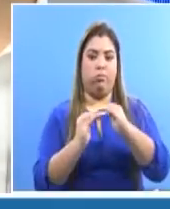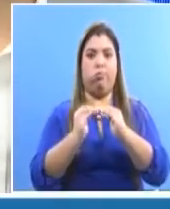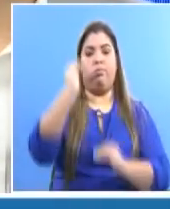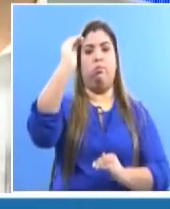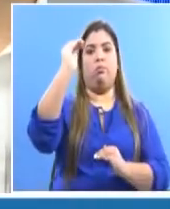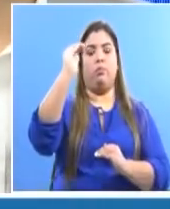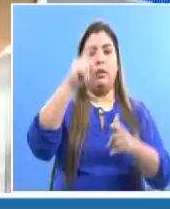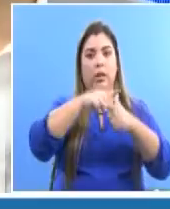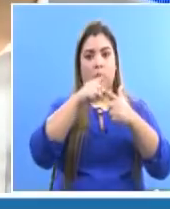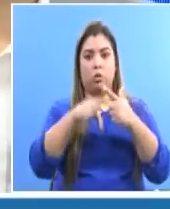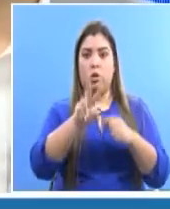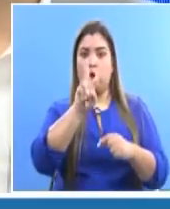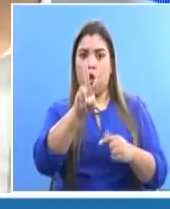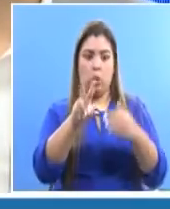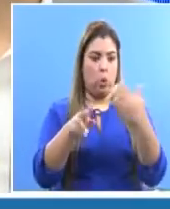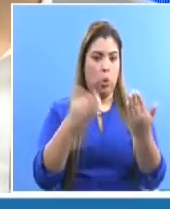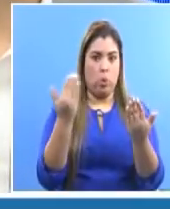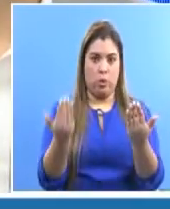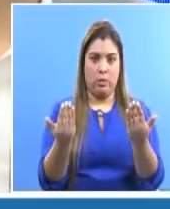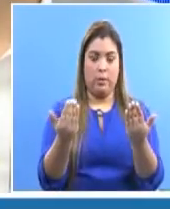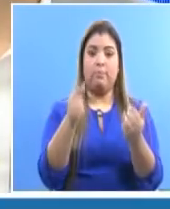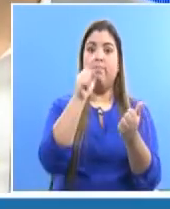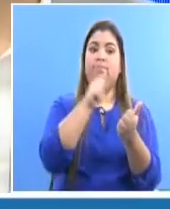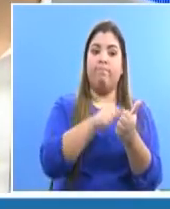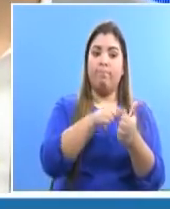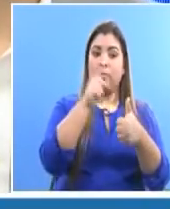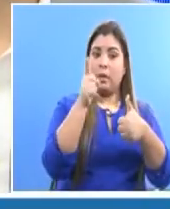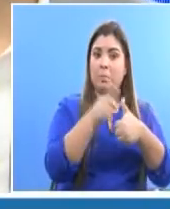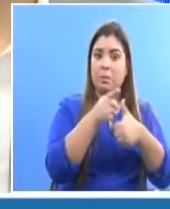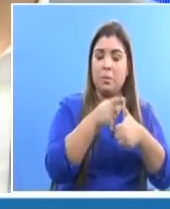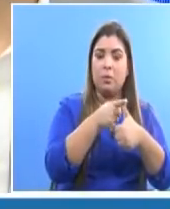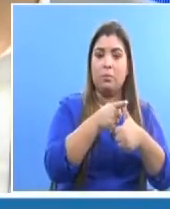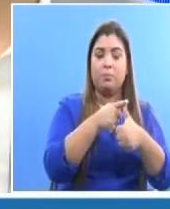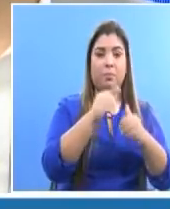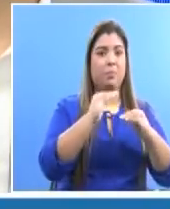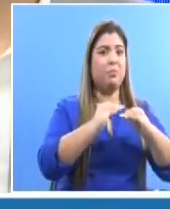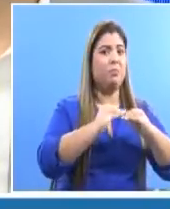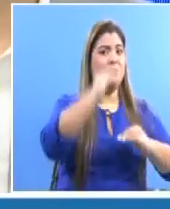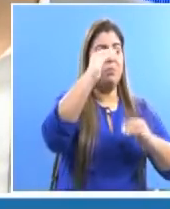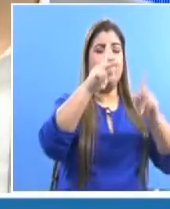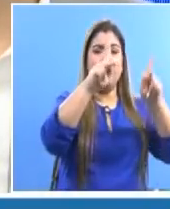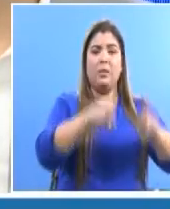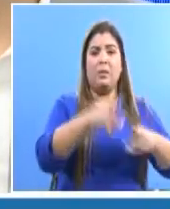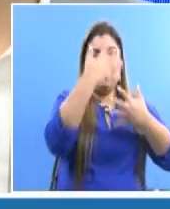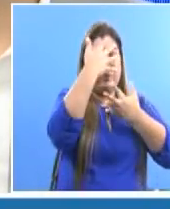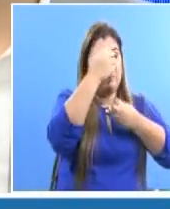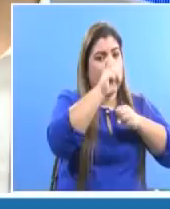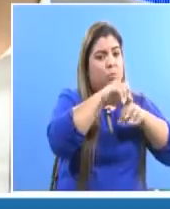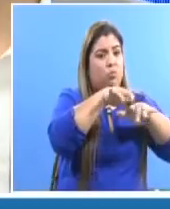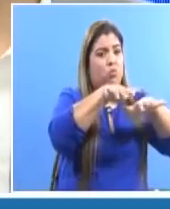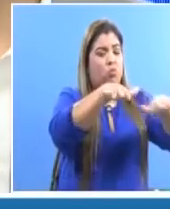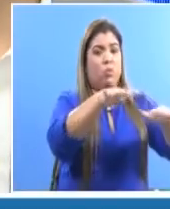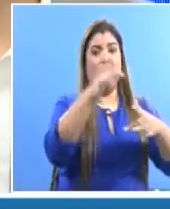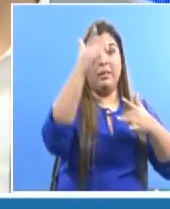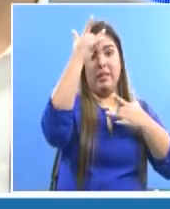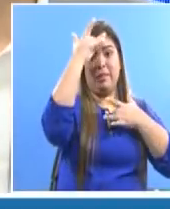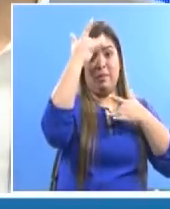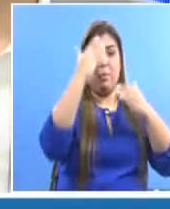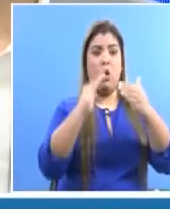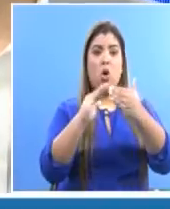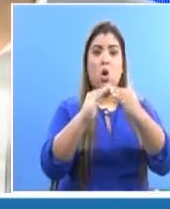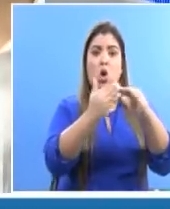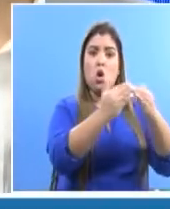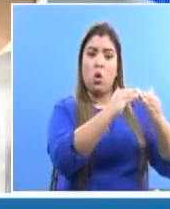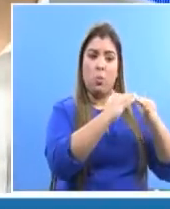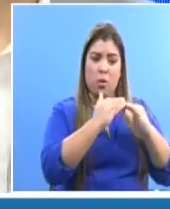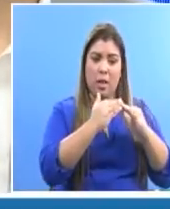coincide con dos cosas. Uno, obviamente, el mayor índice de contagio que se viene presentando en algunos corregimientos